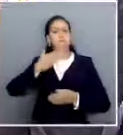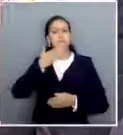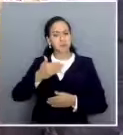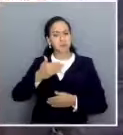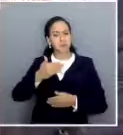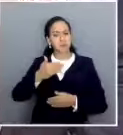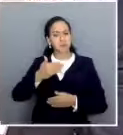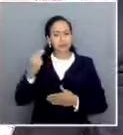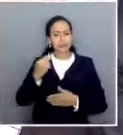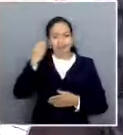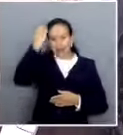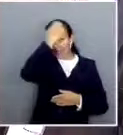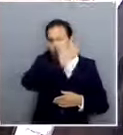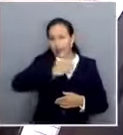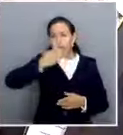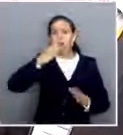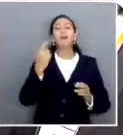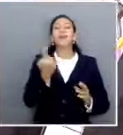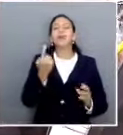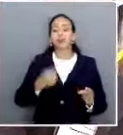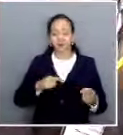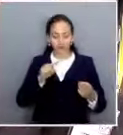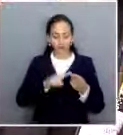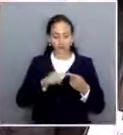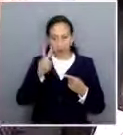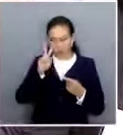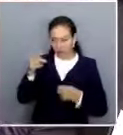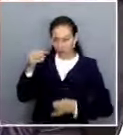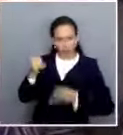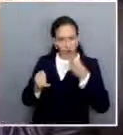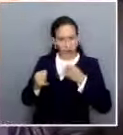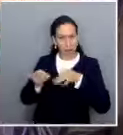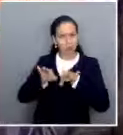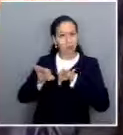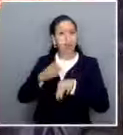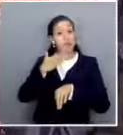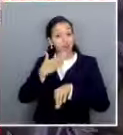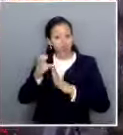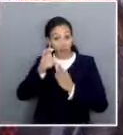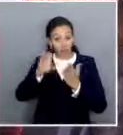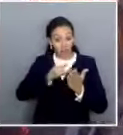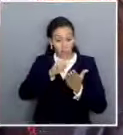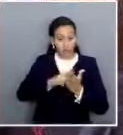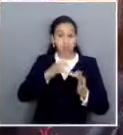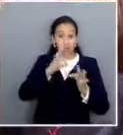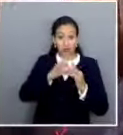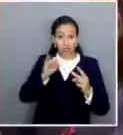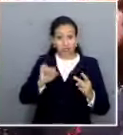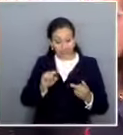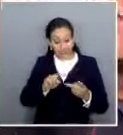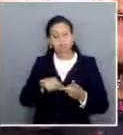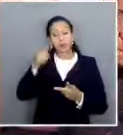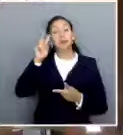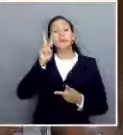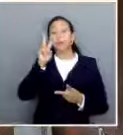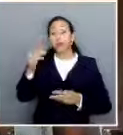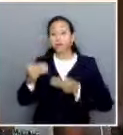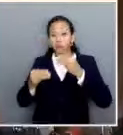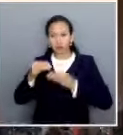y cualidades que se requieren para llevar a cabo esta función tan